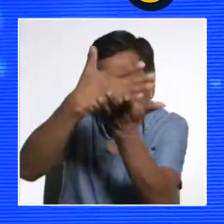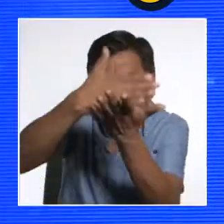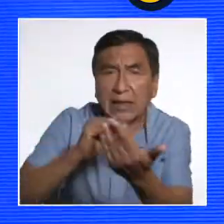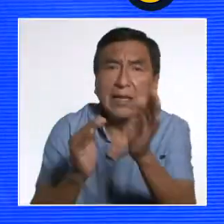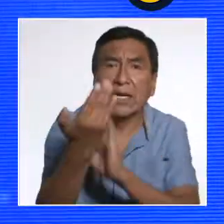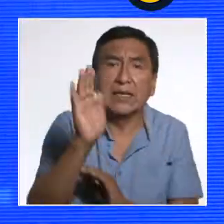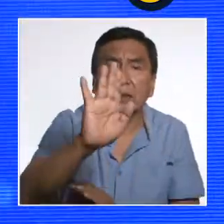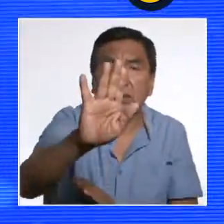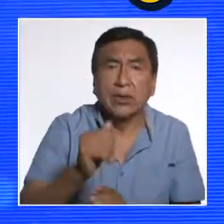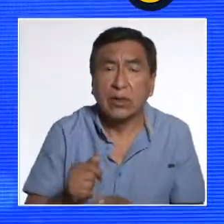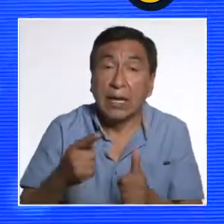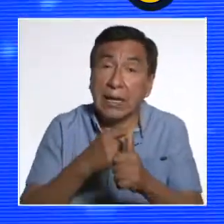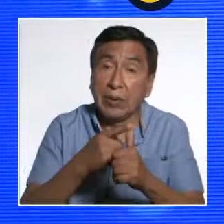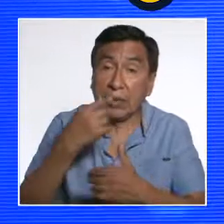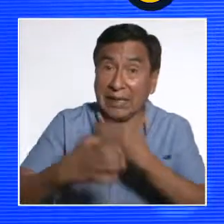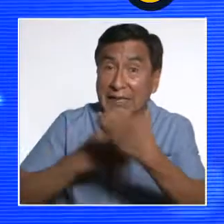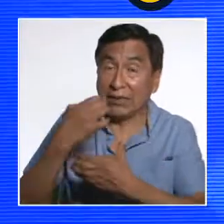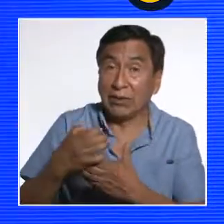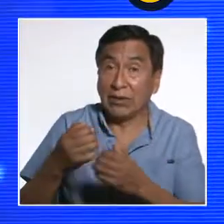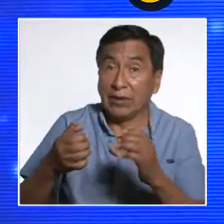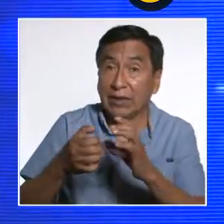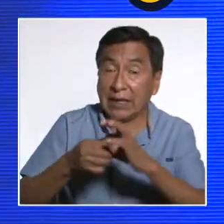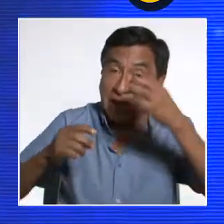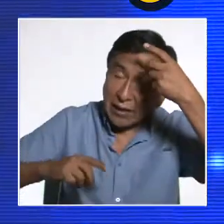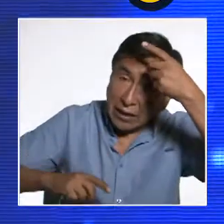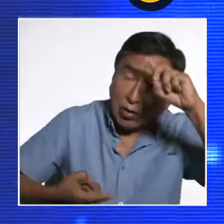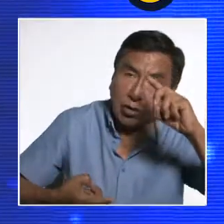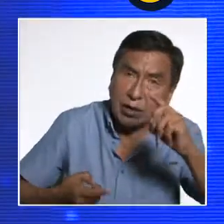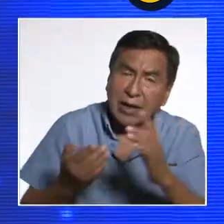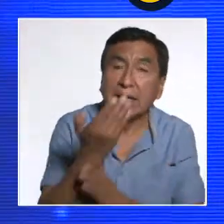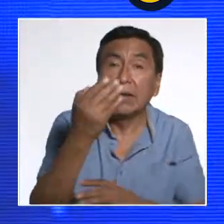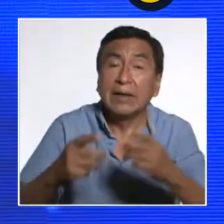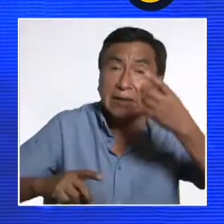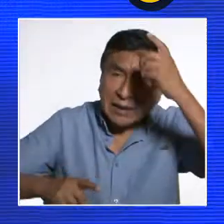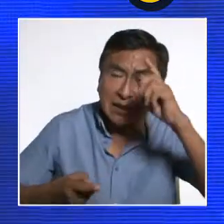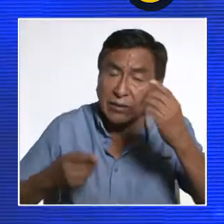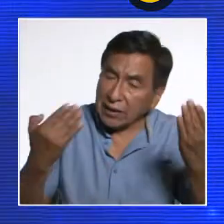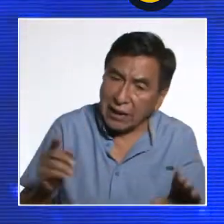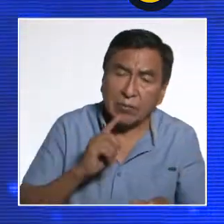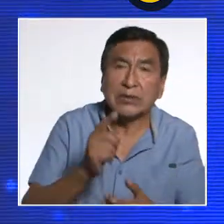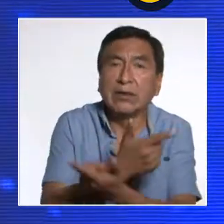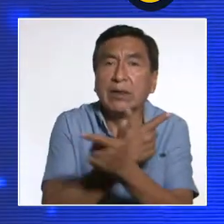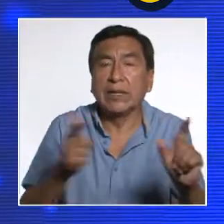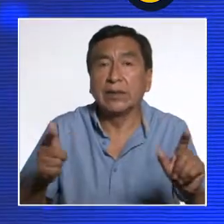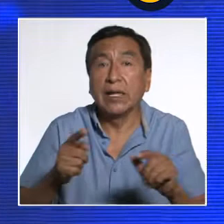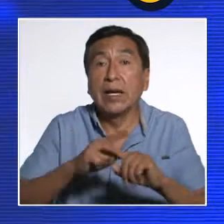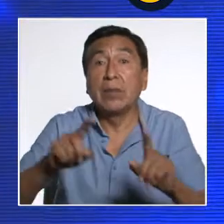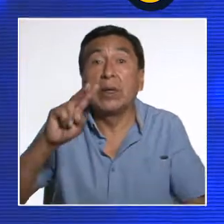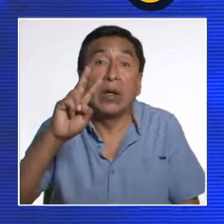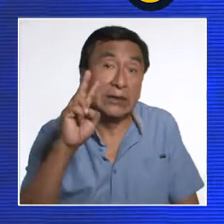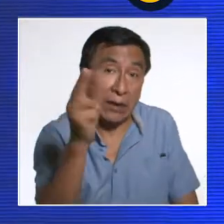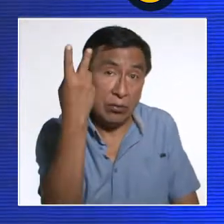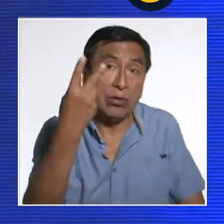suyo. El primer grito fue de dolor. A través del grito hemos sido liberados. Pero el segundo